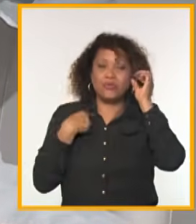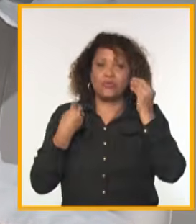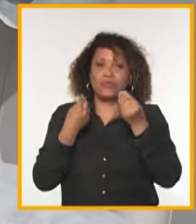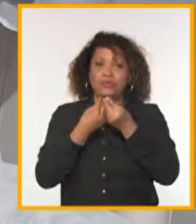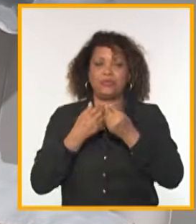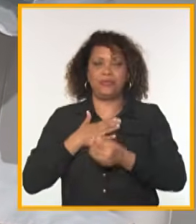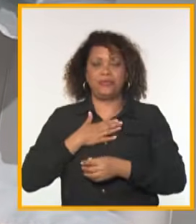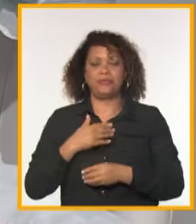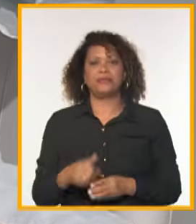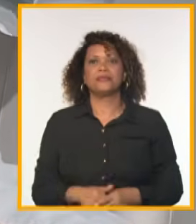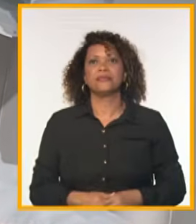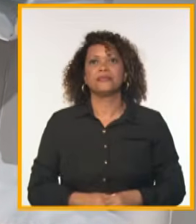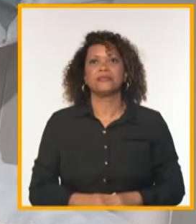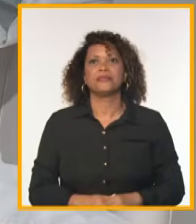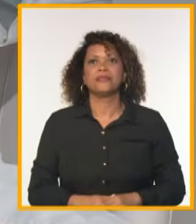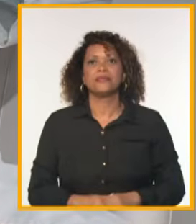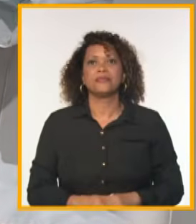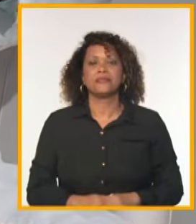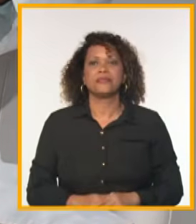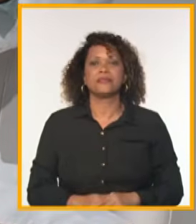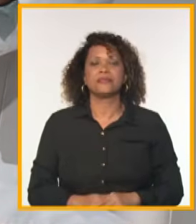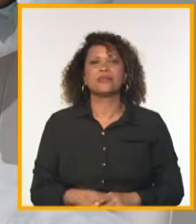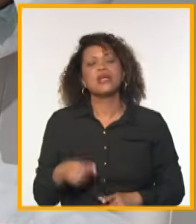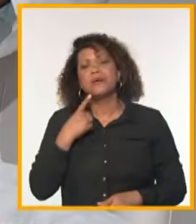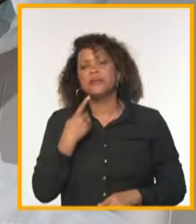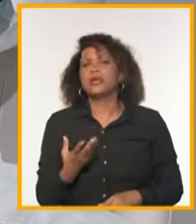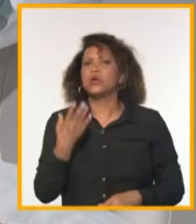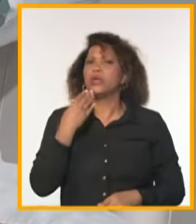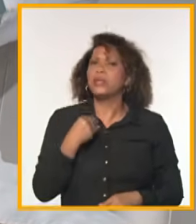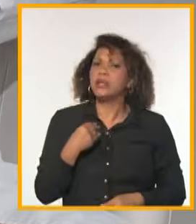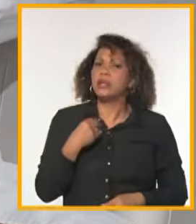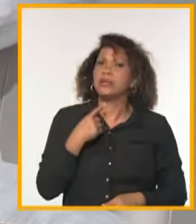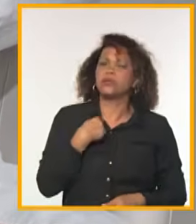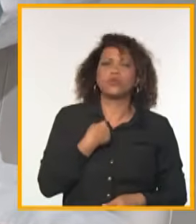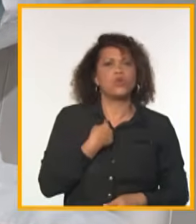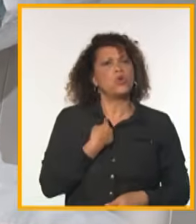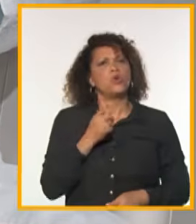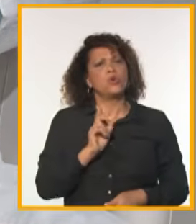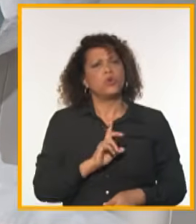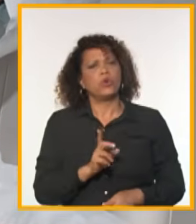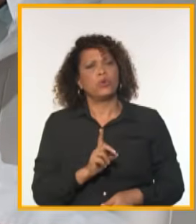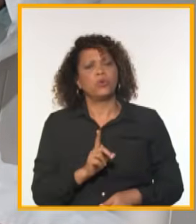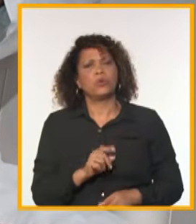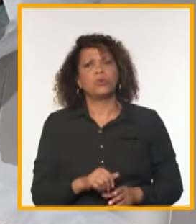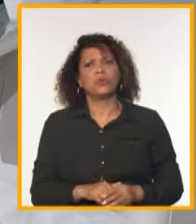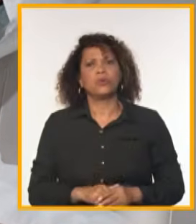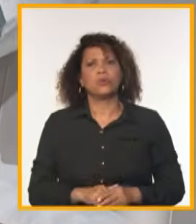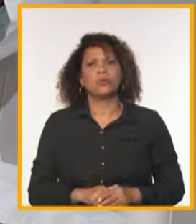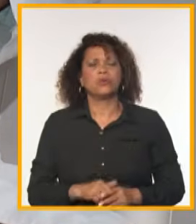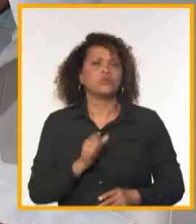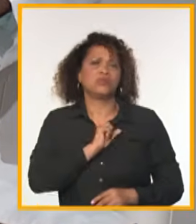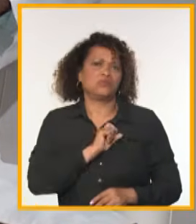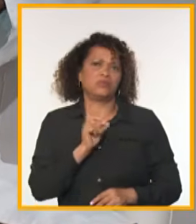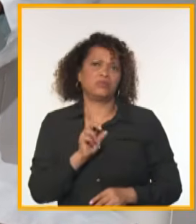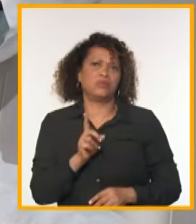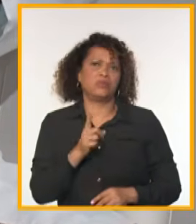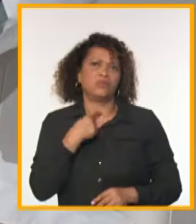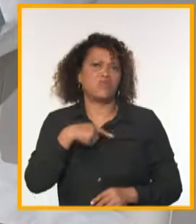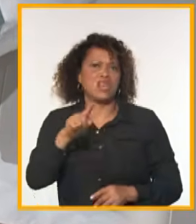sanatorio. Yo le dije, mire, yo realmente no quiero, porque yo no quería ir al